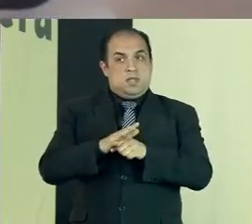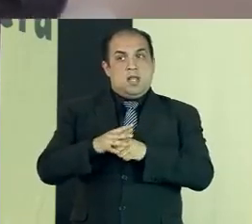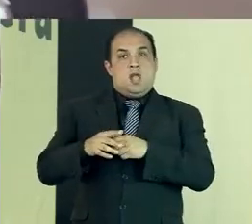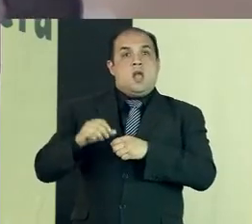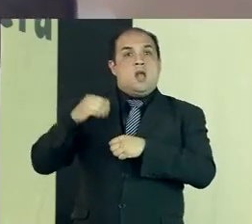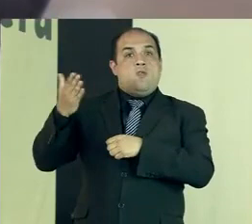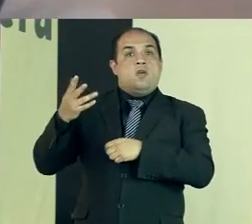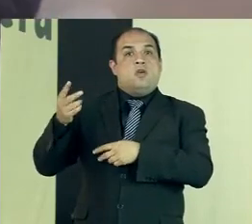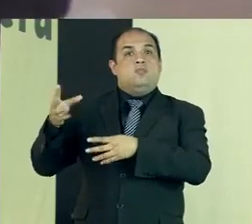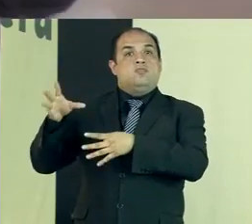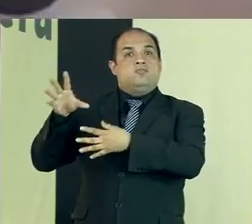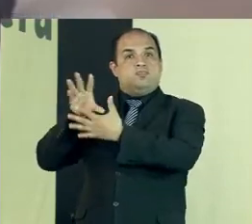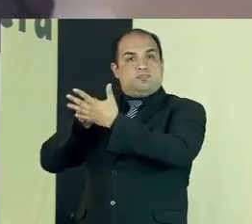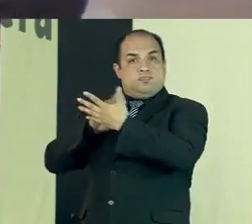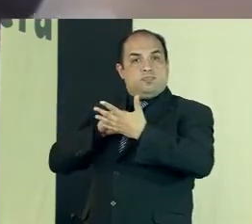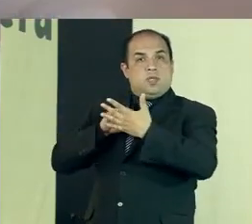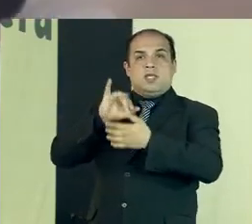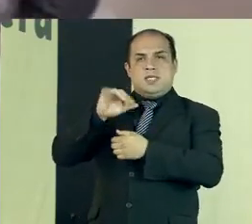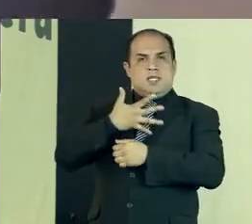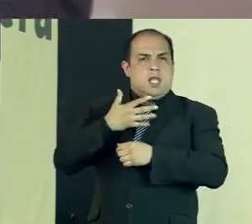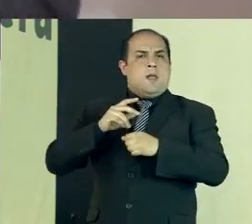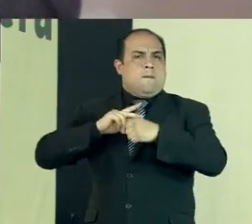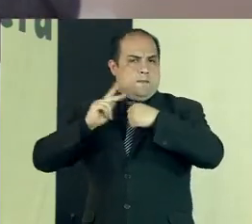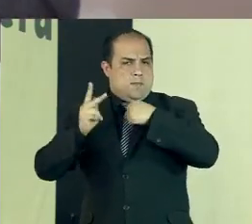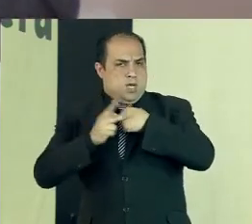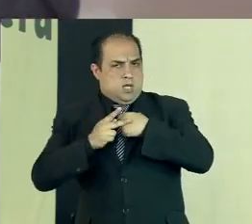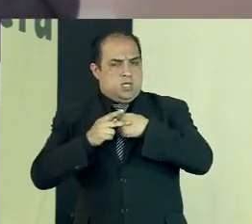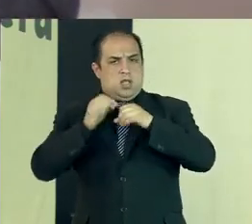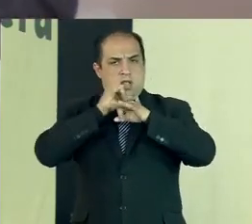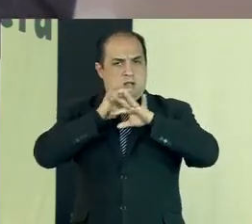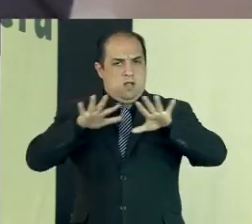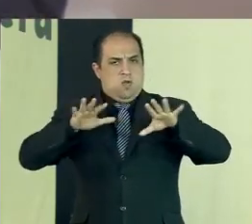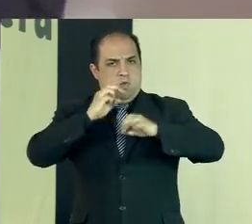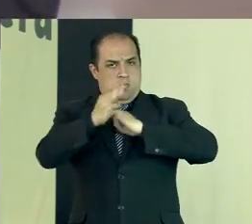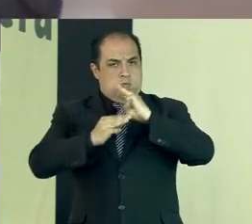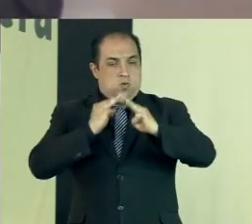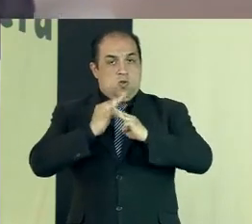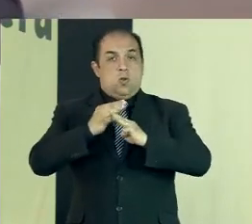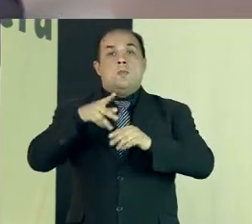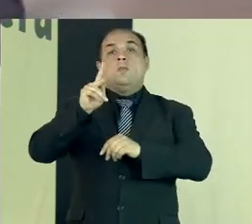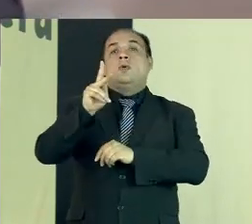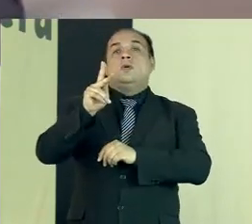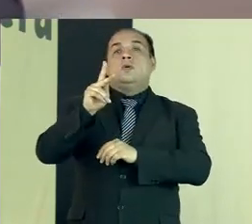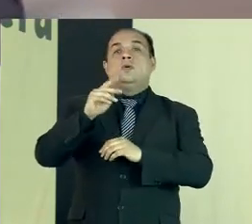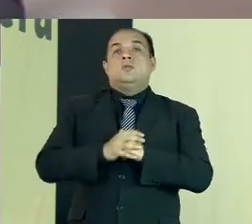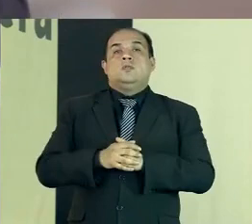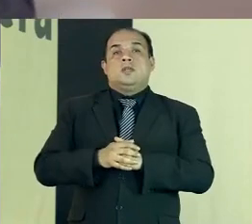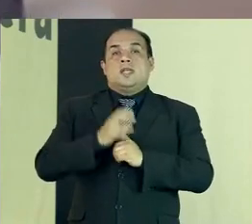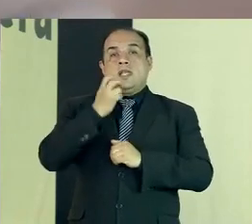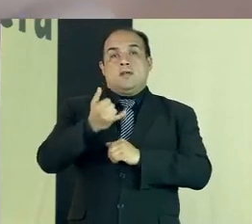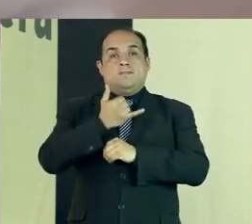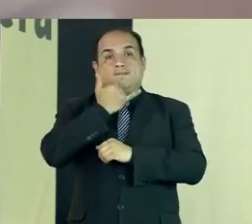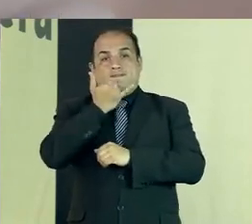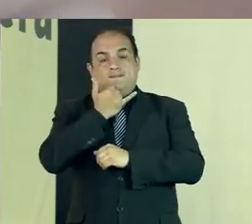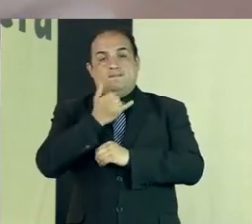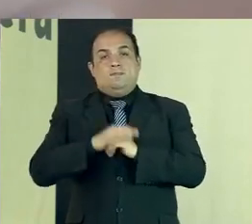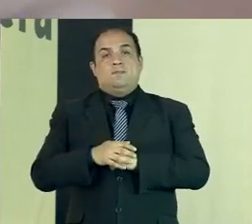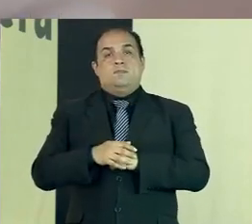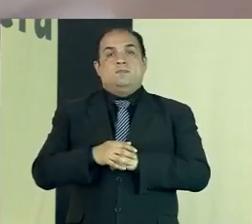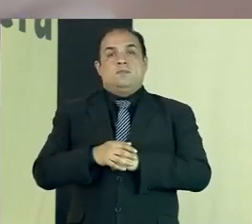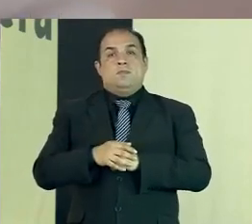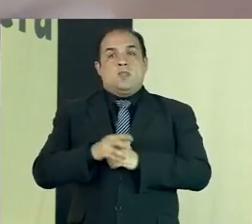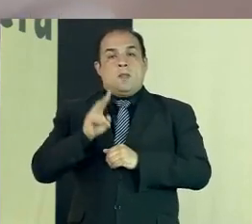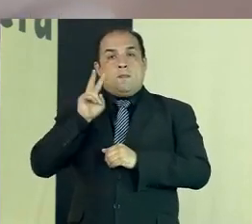desde luego nos viene de afuera en términos de países y la propagación mundial pero lo que sería completamente erróneo es ver a un